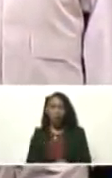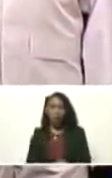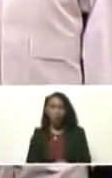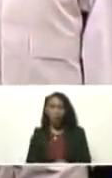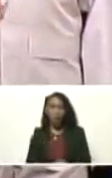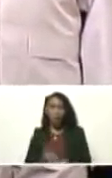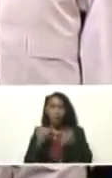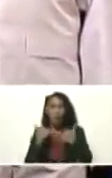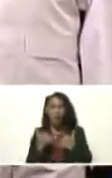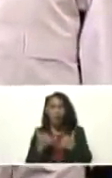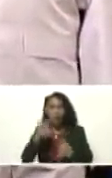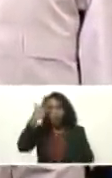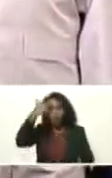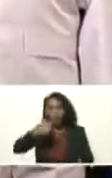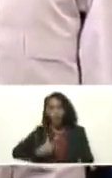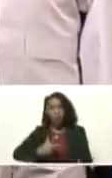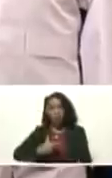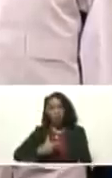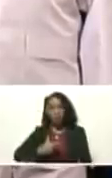Y ahora soy